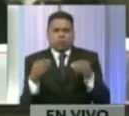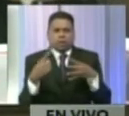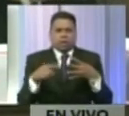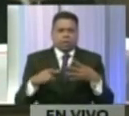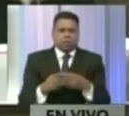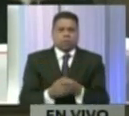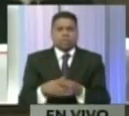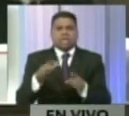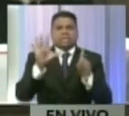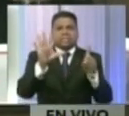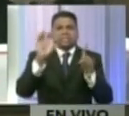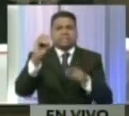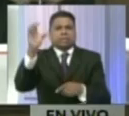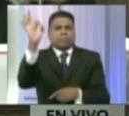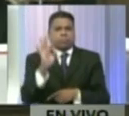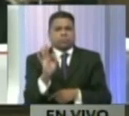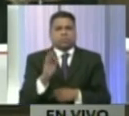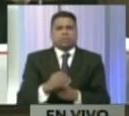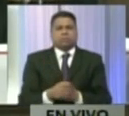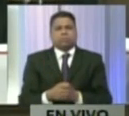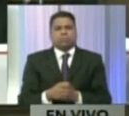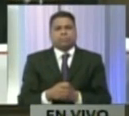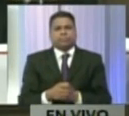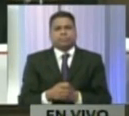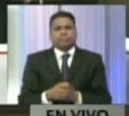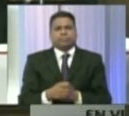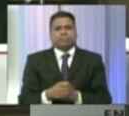el 60% de las acciones.